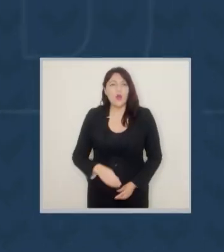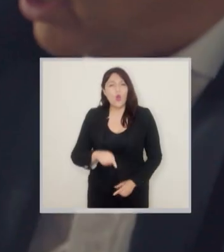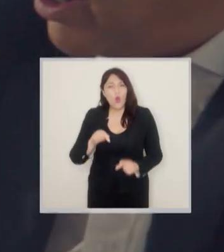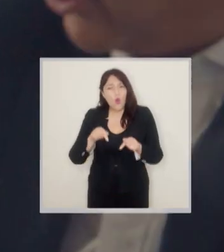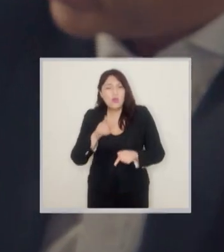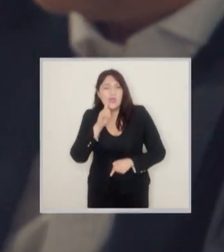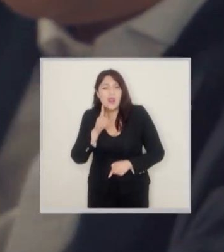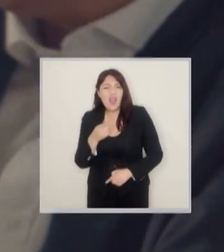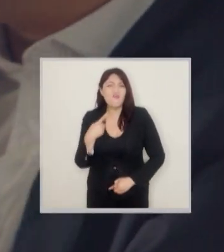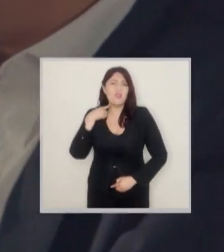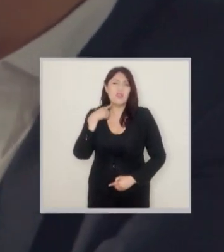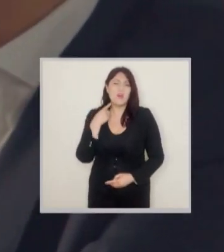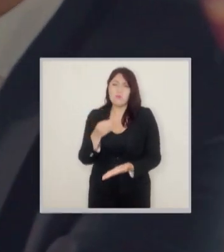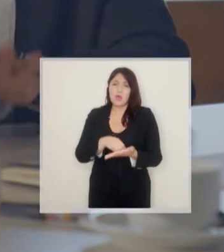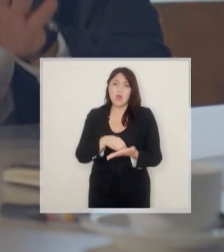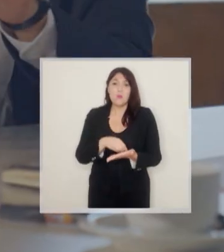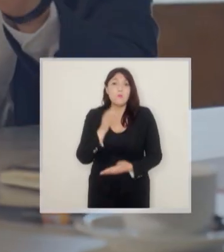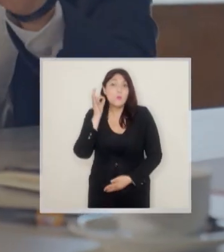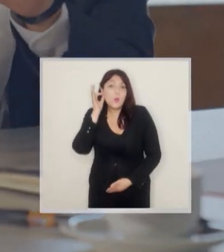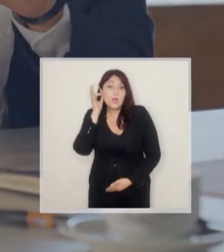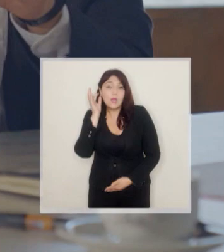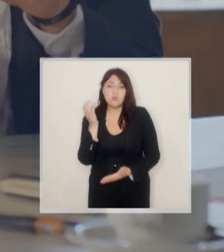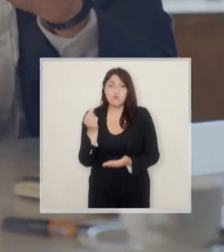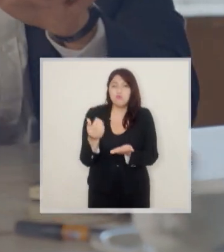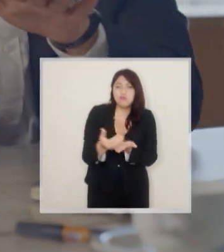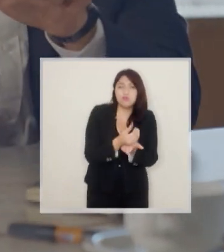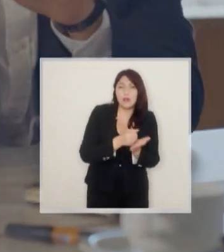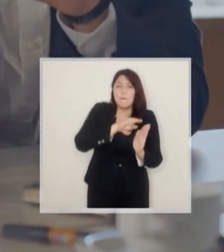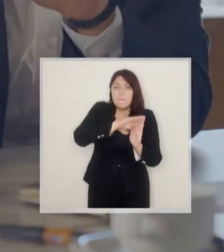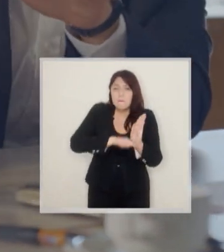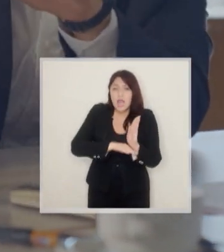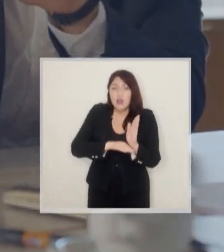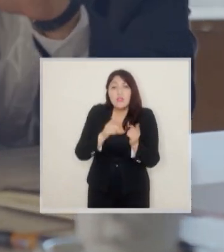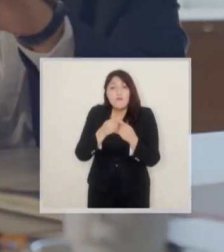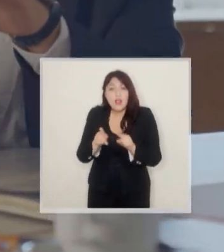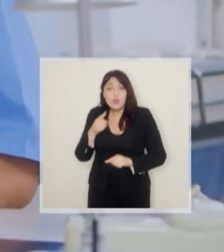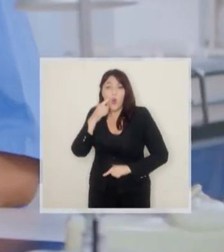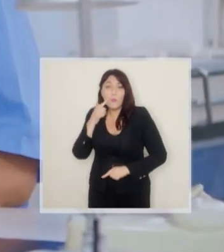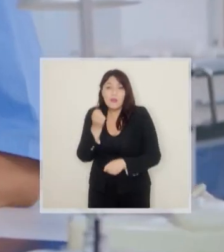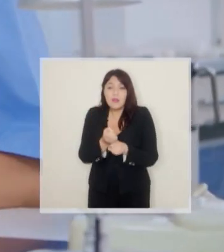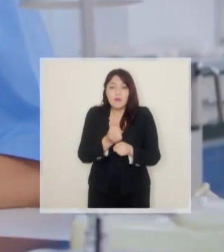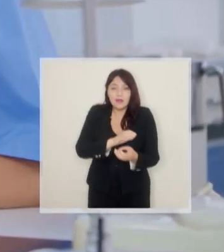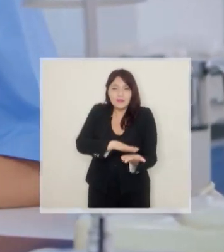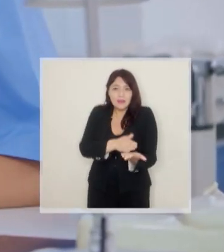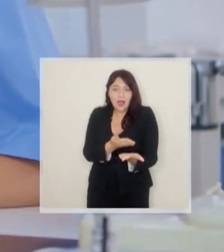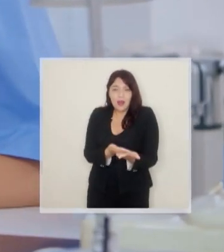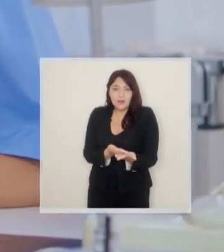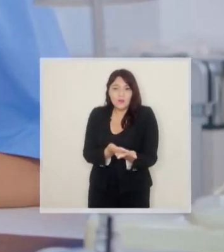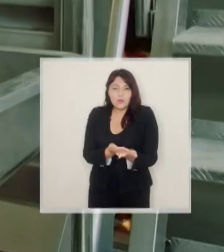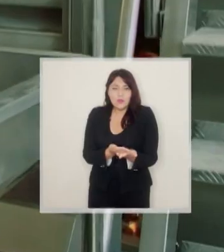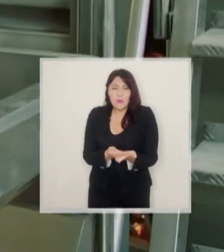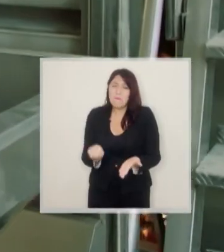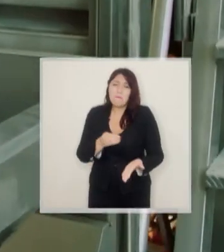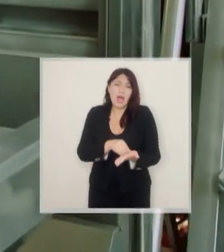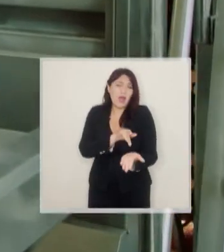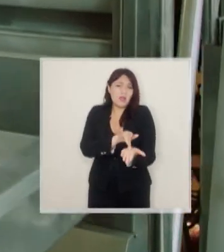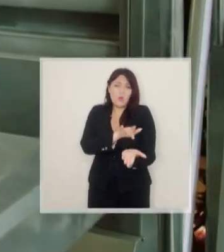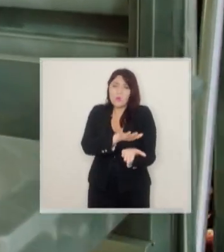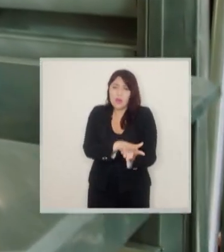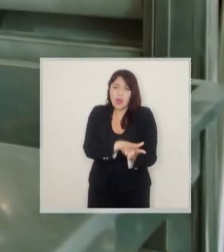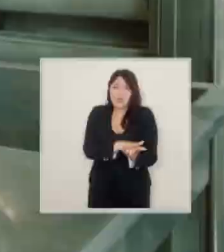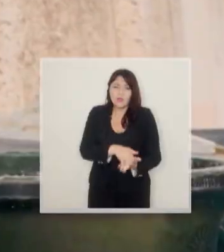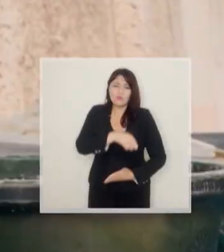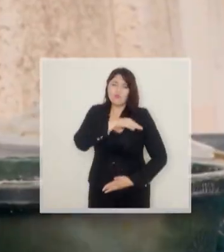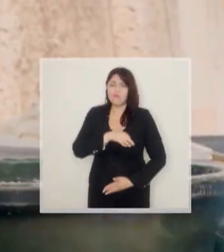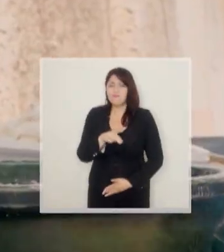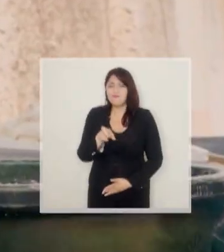¿Quiénes son los sectores más afectados? Son las mujeres que ganan menos que los hombres, son las que trabajan en salud, son las más